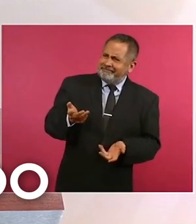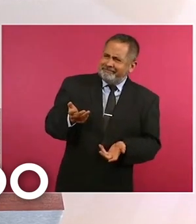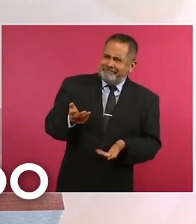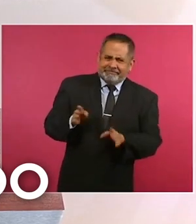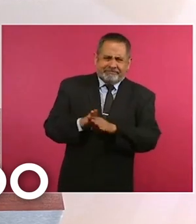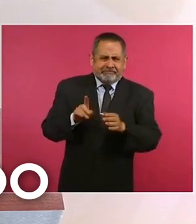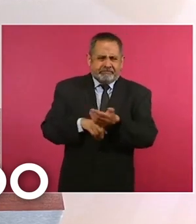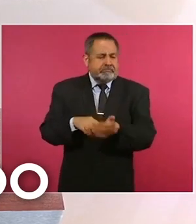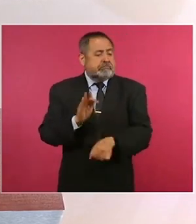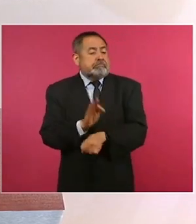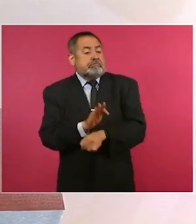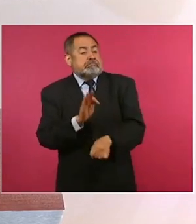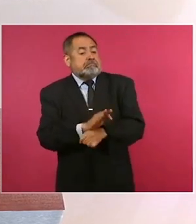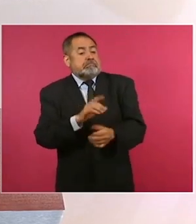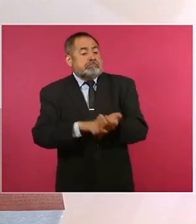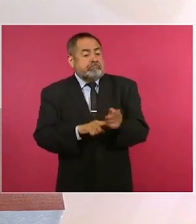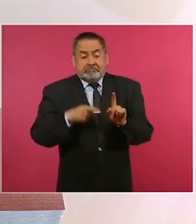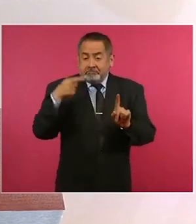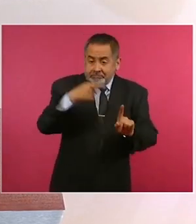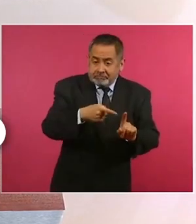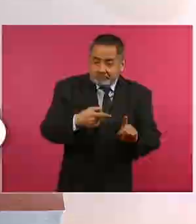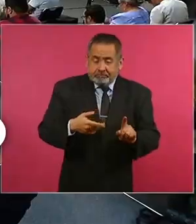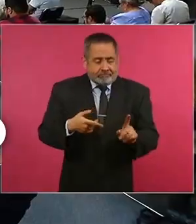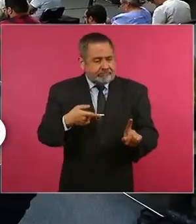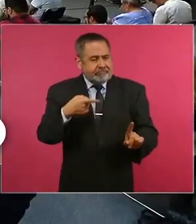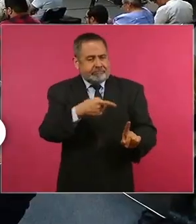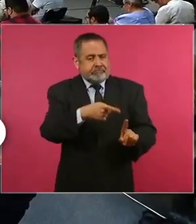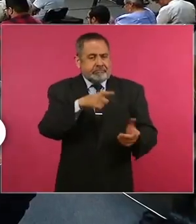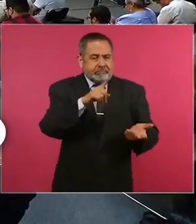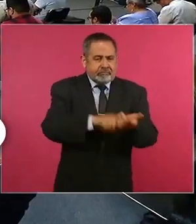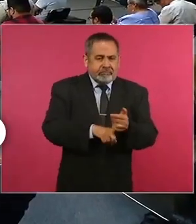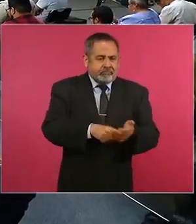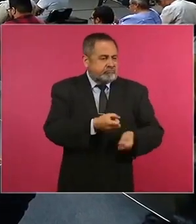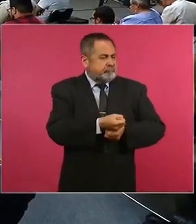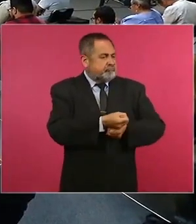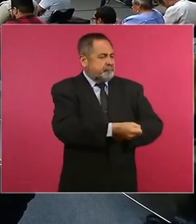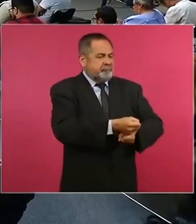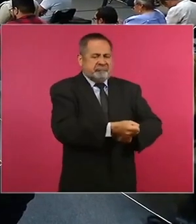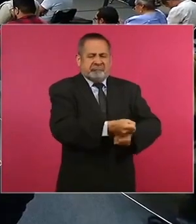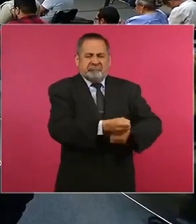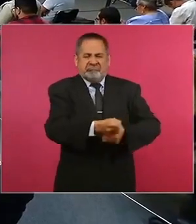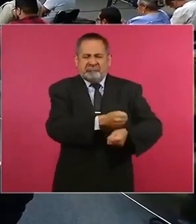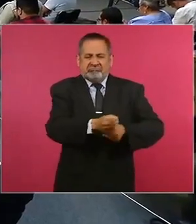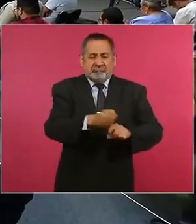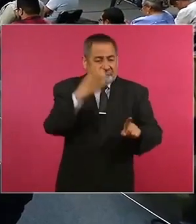esté protegiendo a un presunto torturador,